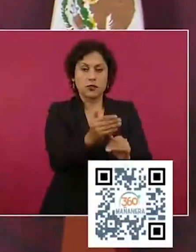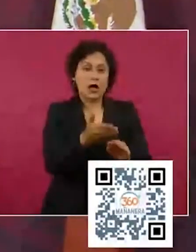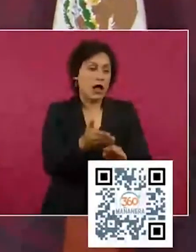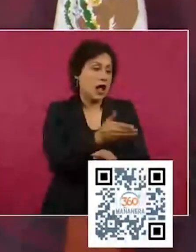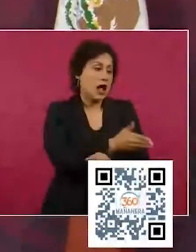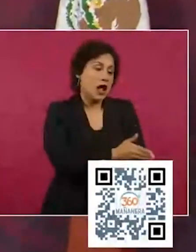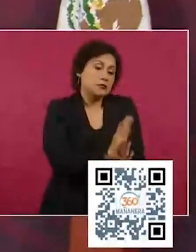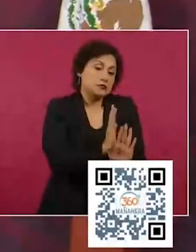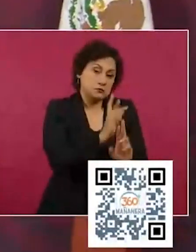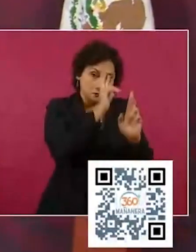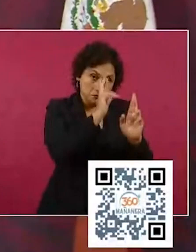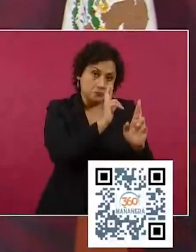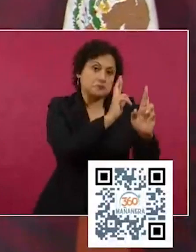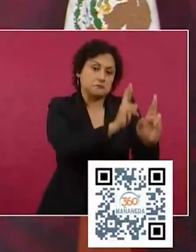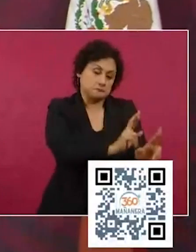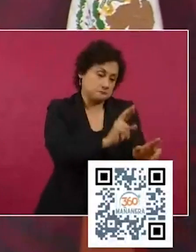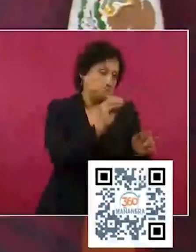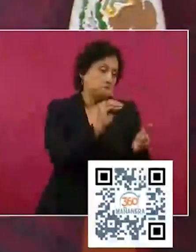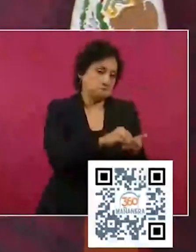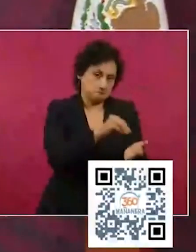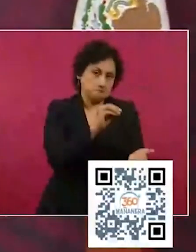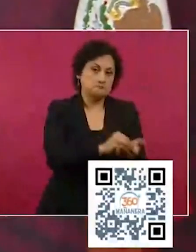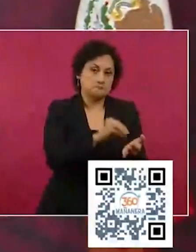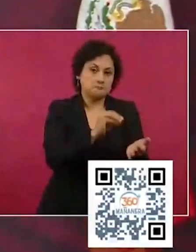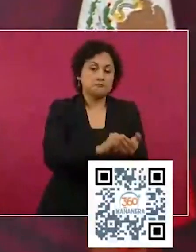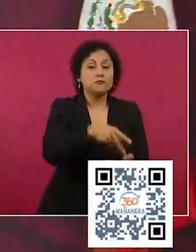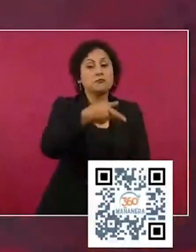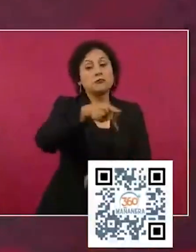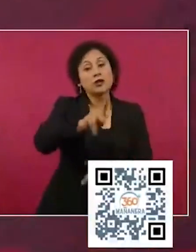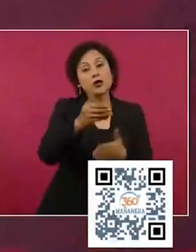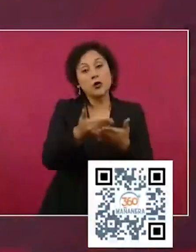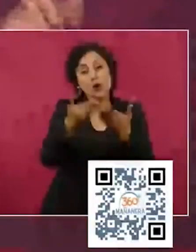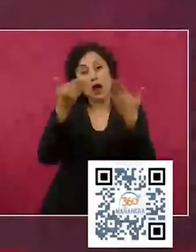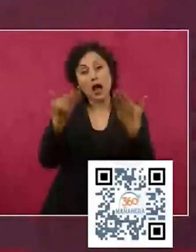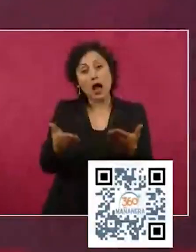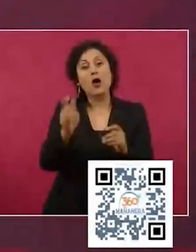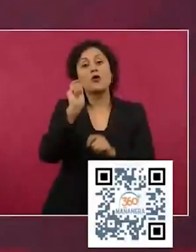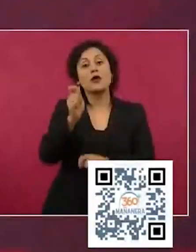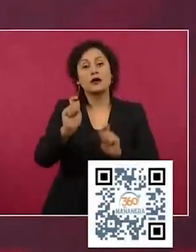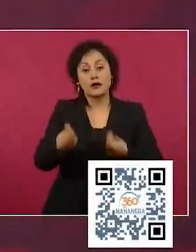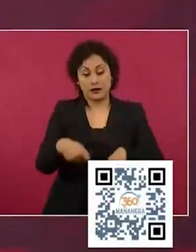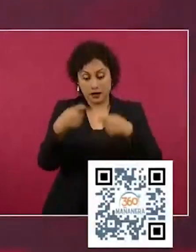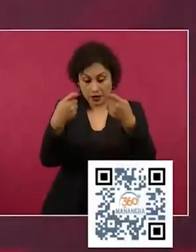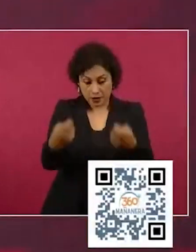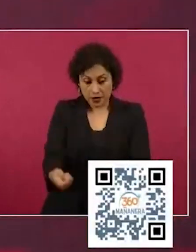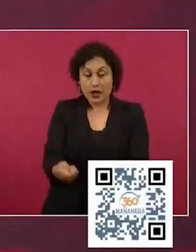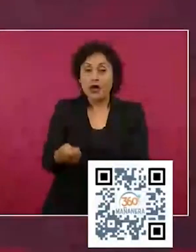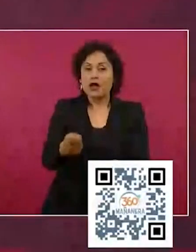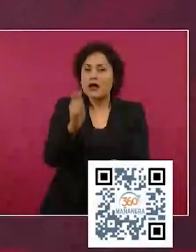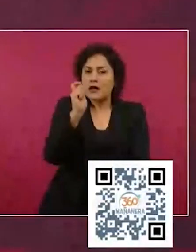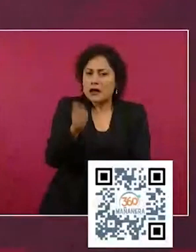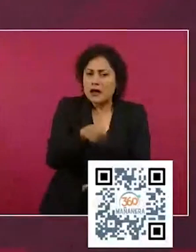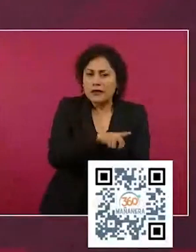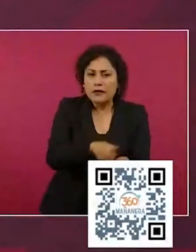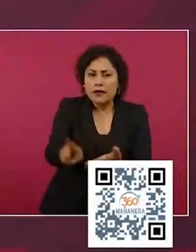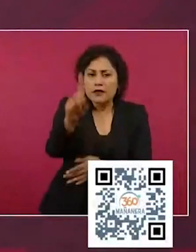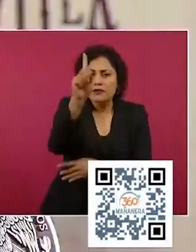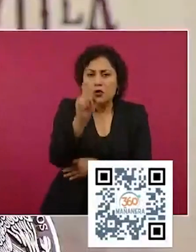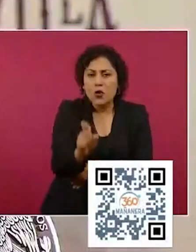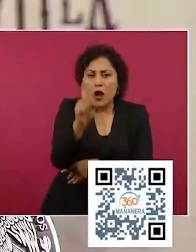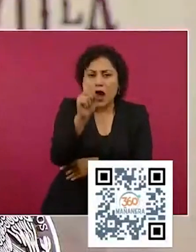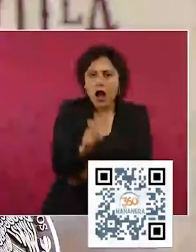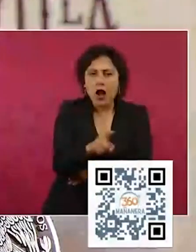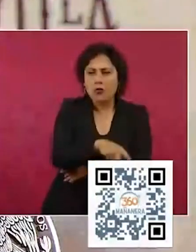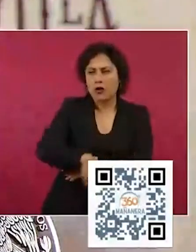la Reforma se garantiza o se privilegia el derecho humano al agua por sobre cualquier actividad Industrial